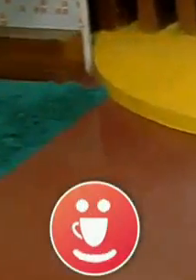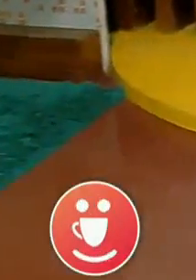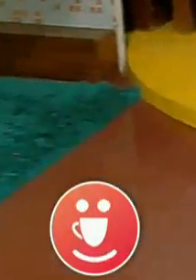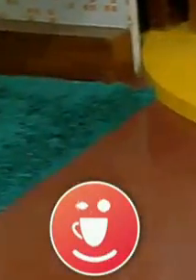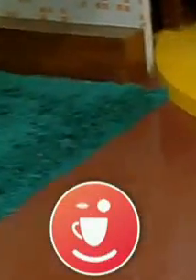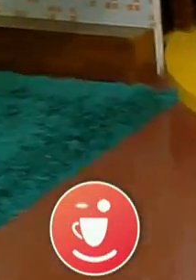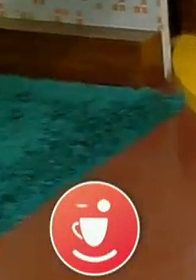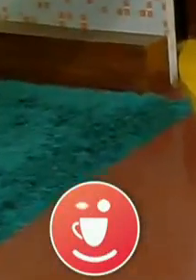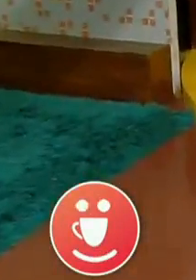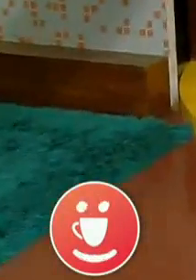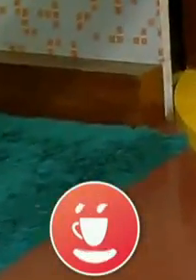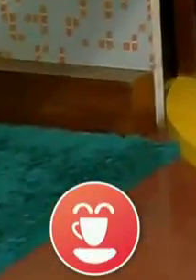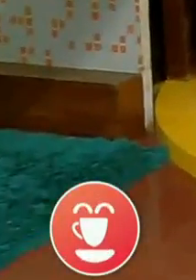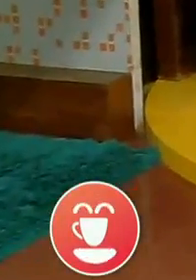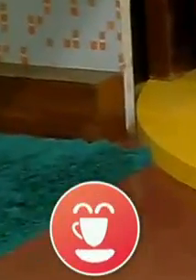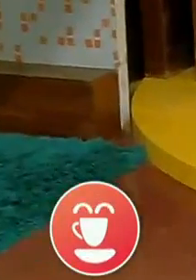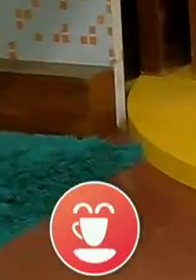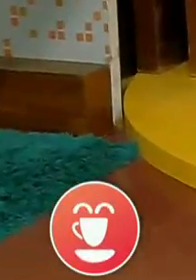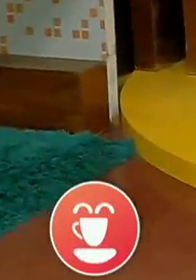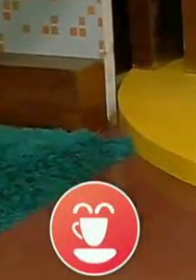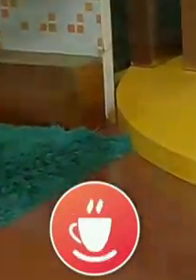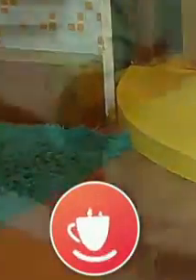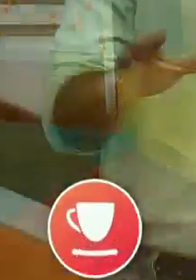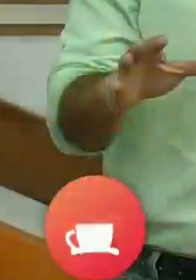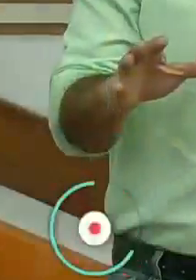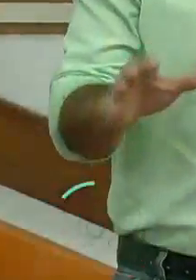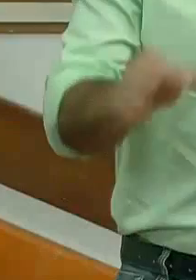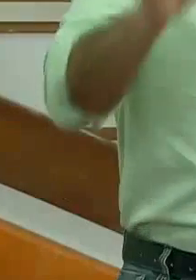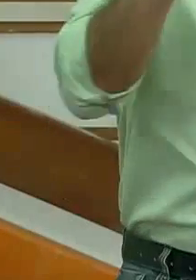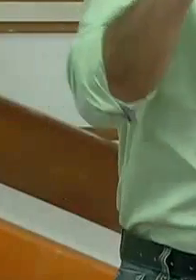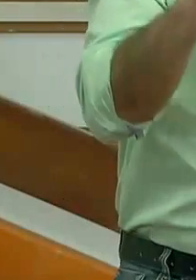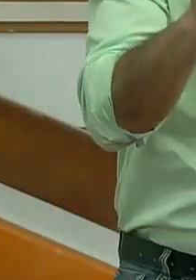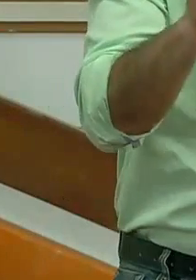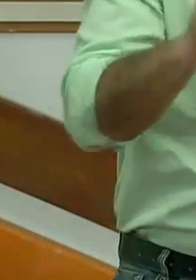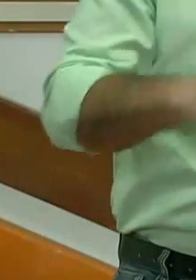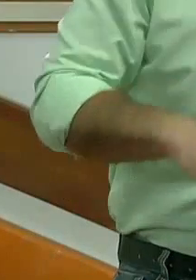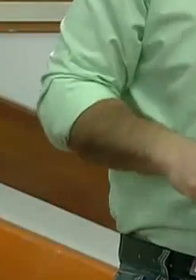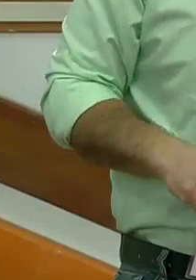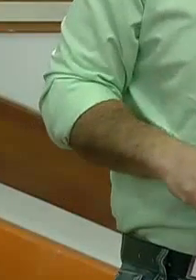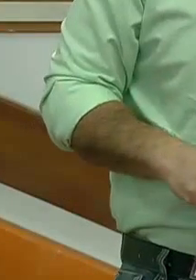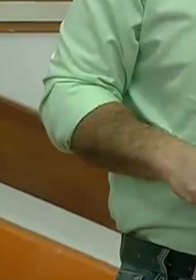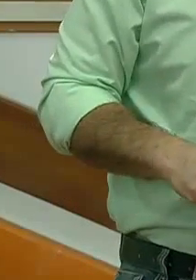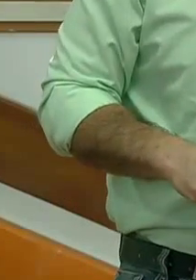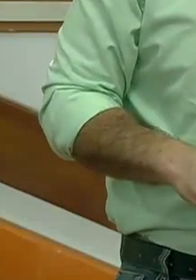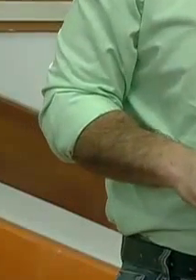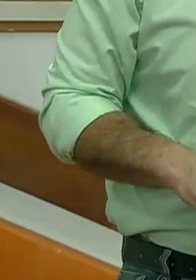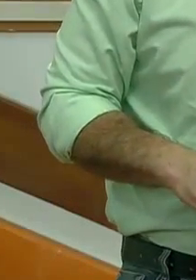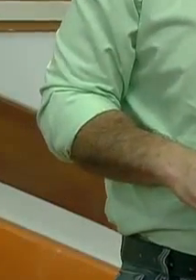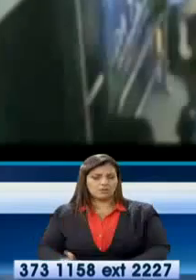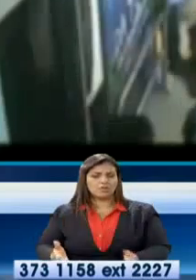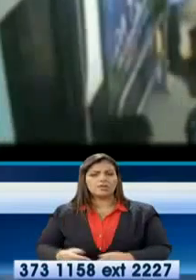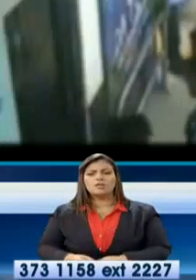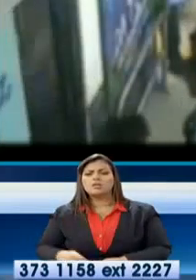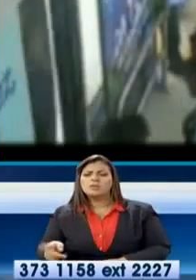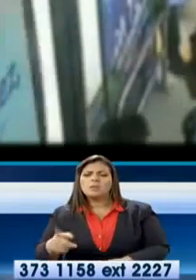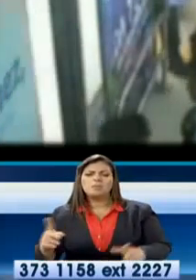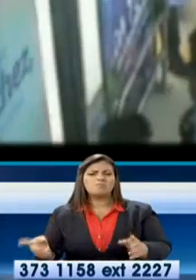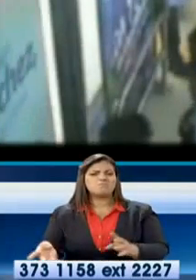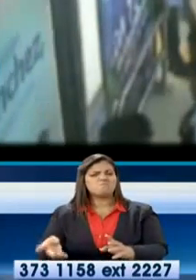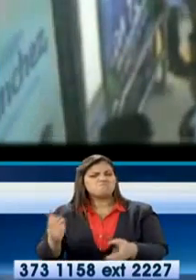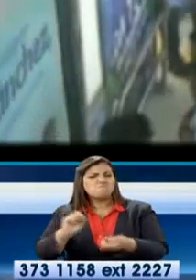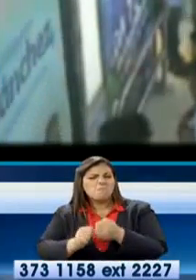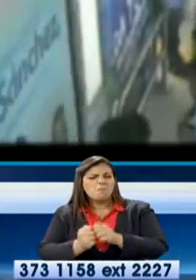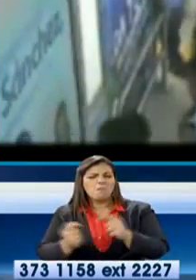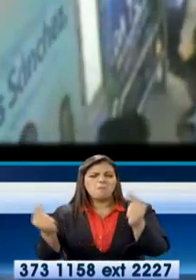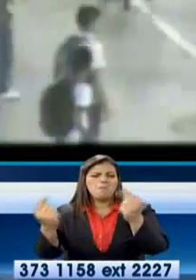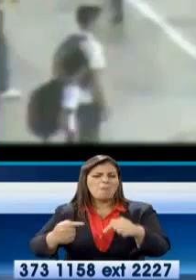Ya saben, no se pierda esa linda nota más adelante. Y ahora sí yo les quiero decir, ¿sabías que con solo 26 centavos? Tienen que